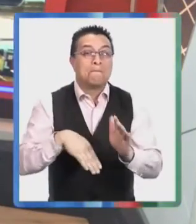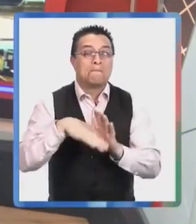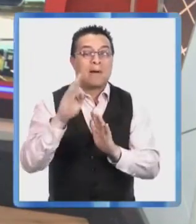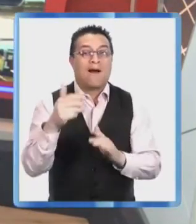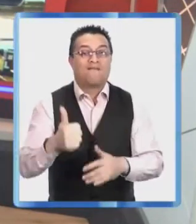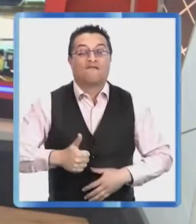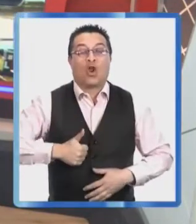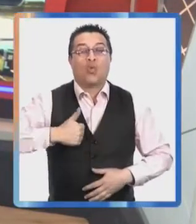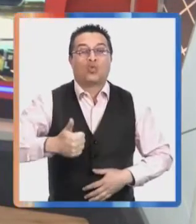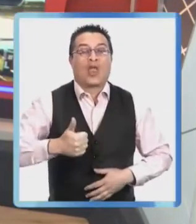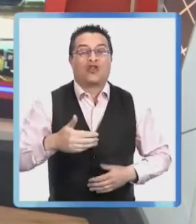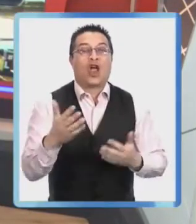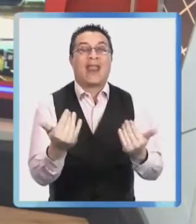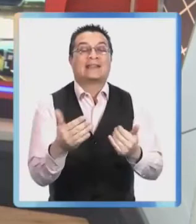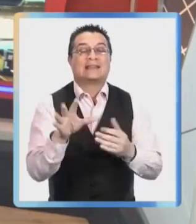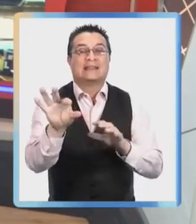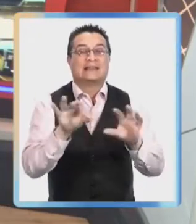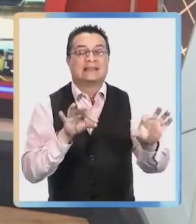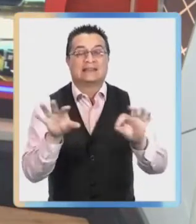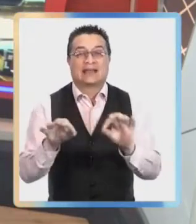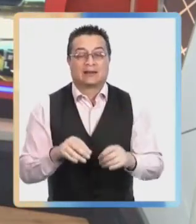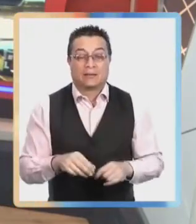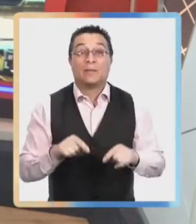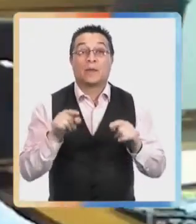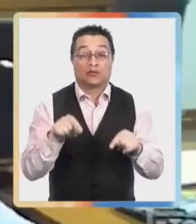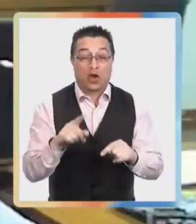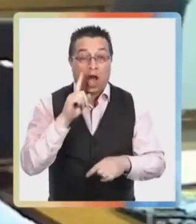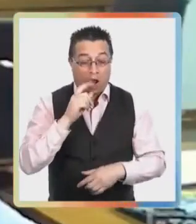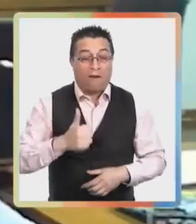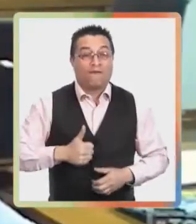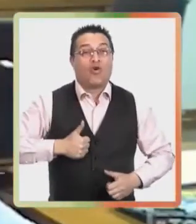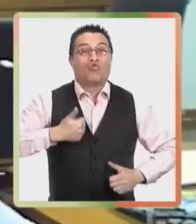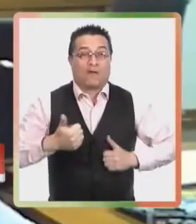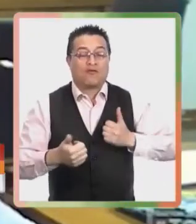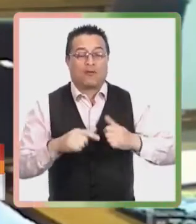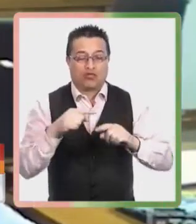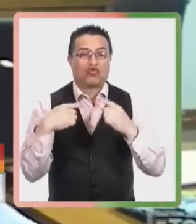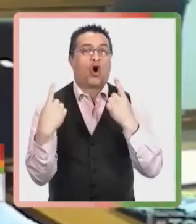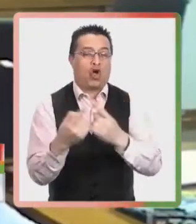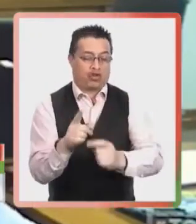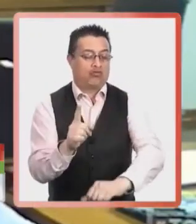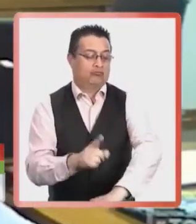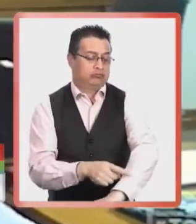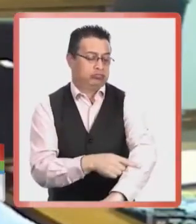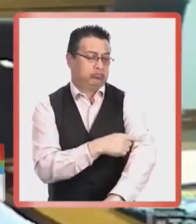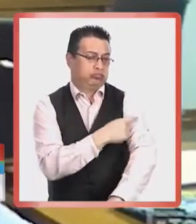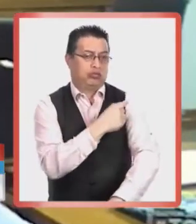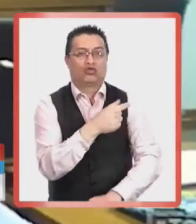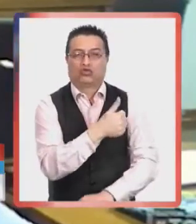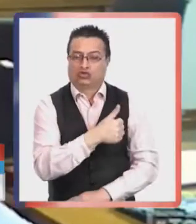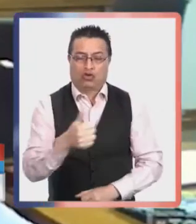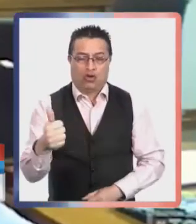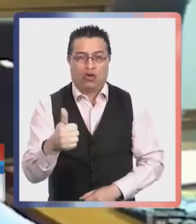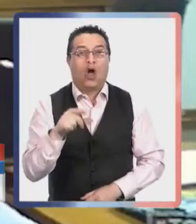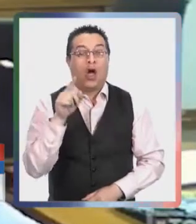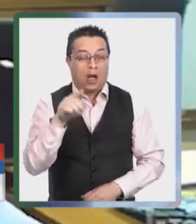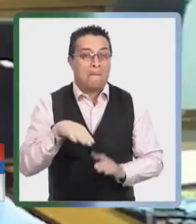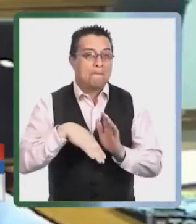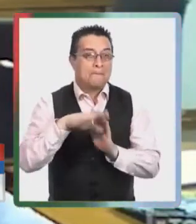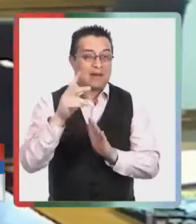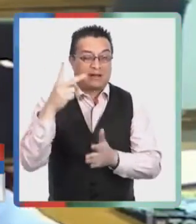más voluntarios necesitan actualmente hoy día tenemos voluntariado en todos los institutos tenemos casi